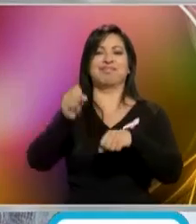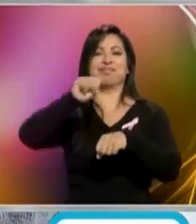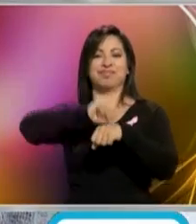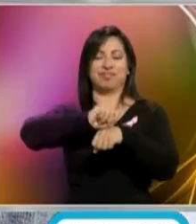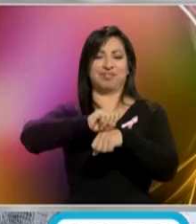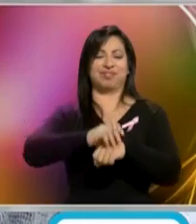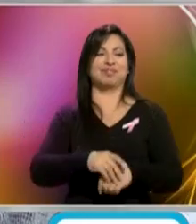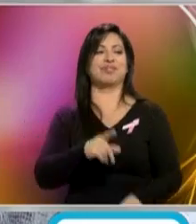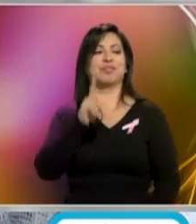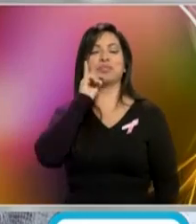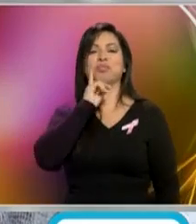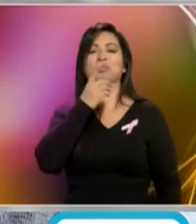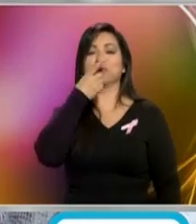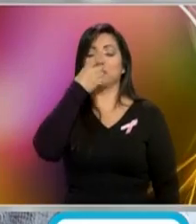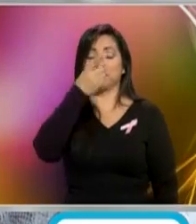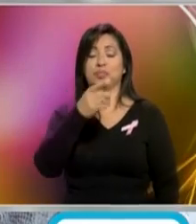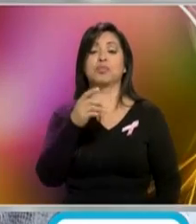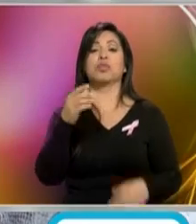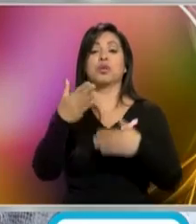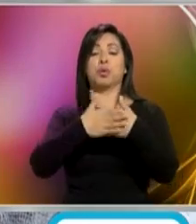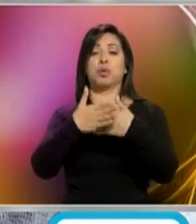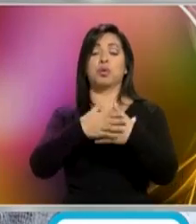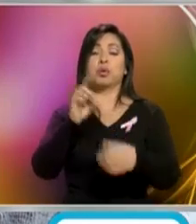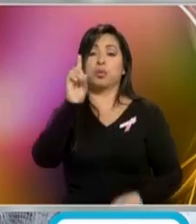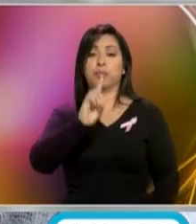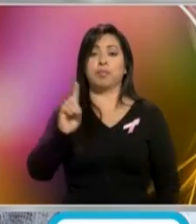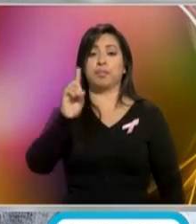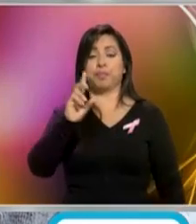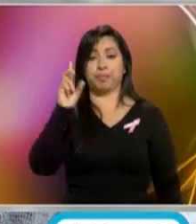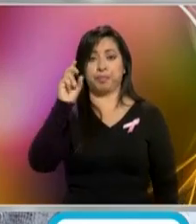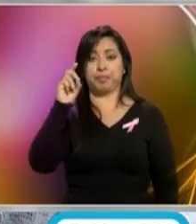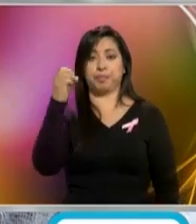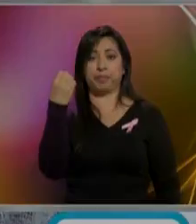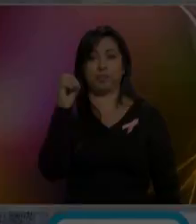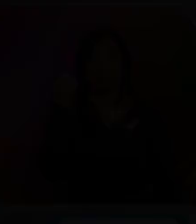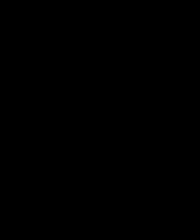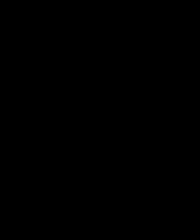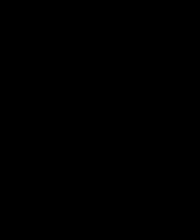Y yo quiero recordarle que este próximo domingo, 30 de octubre, concluye...